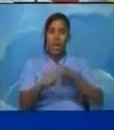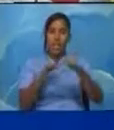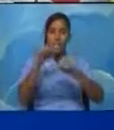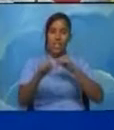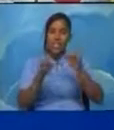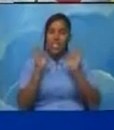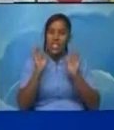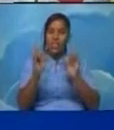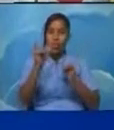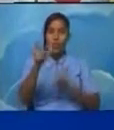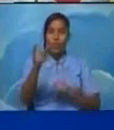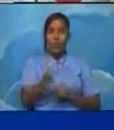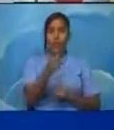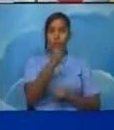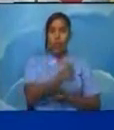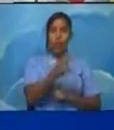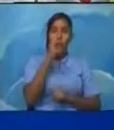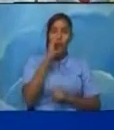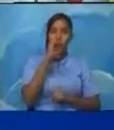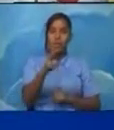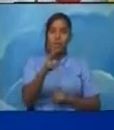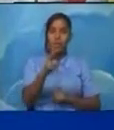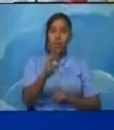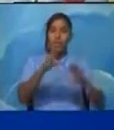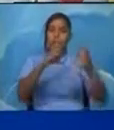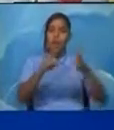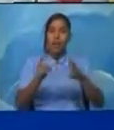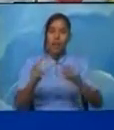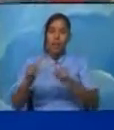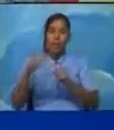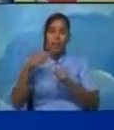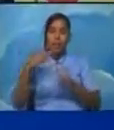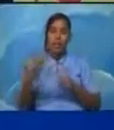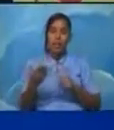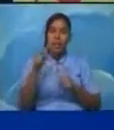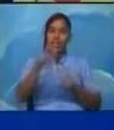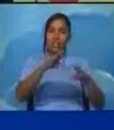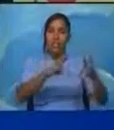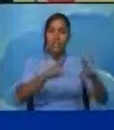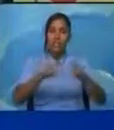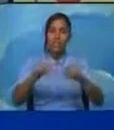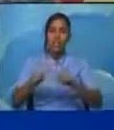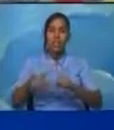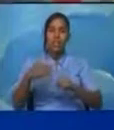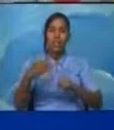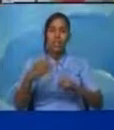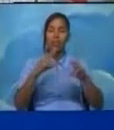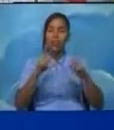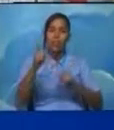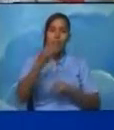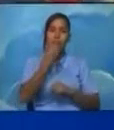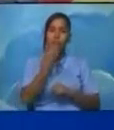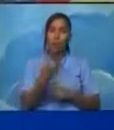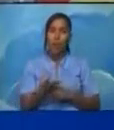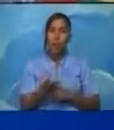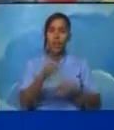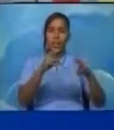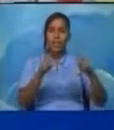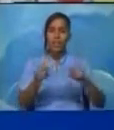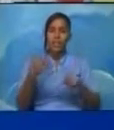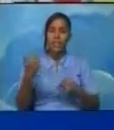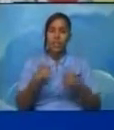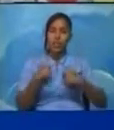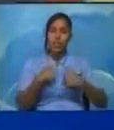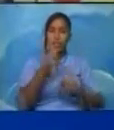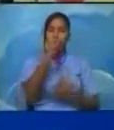generación, ninguno de ellos verá la tierra, esa tierra, la tierra buena que yo